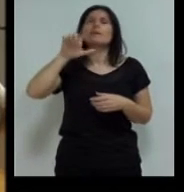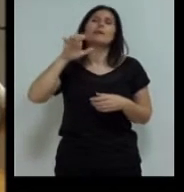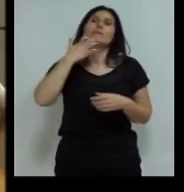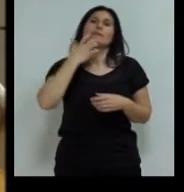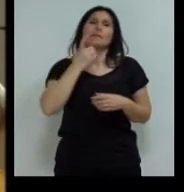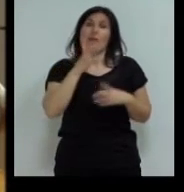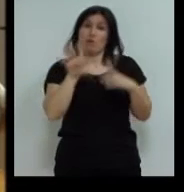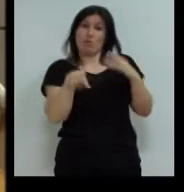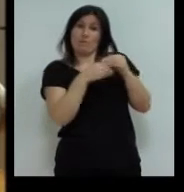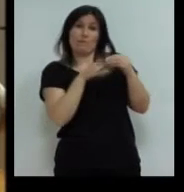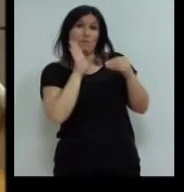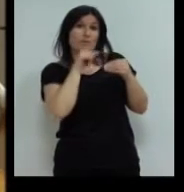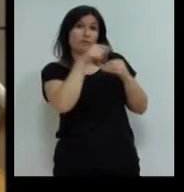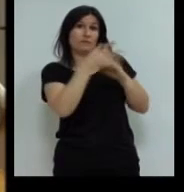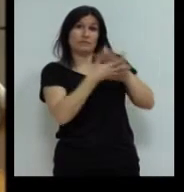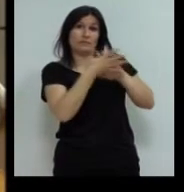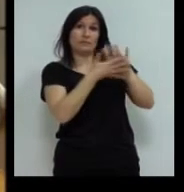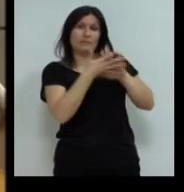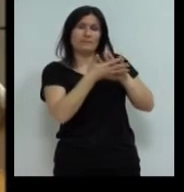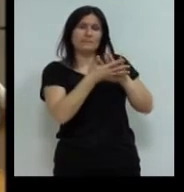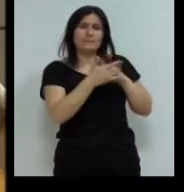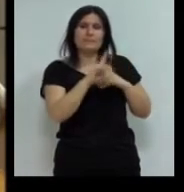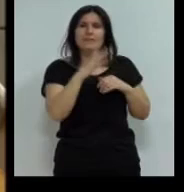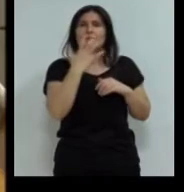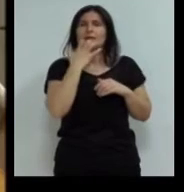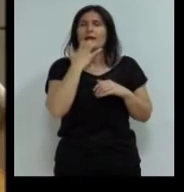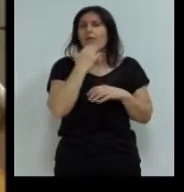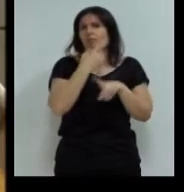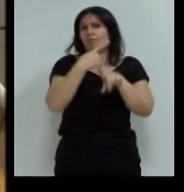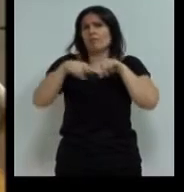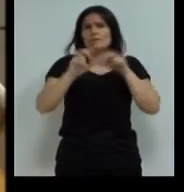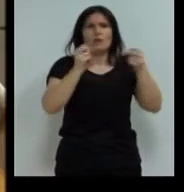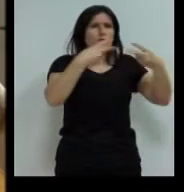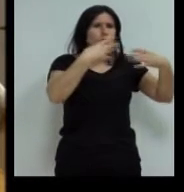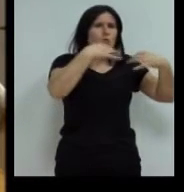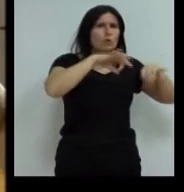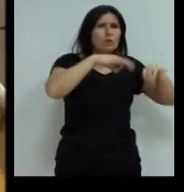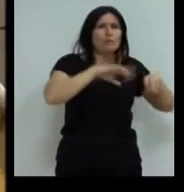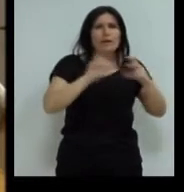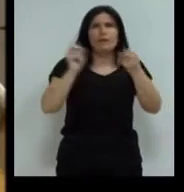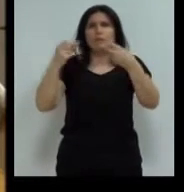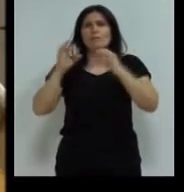esto, pero y es si hay algo diferenciador entre el subtitulado